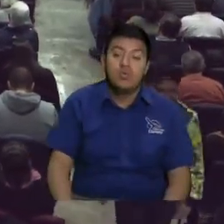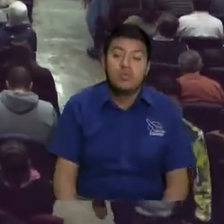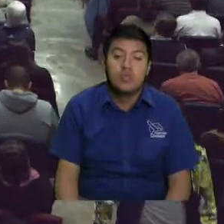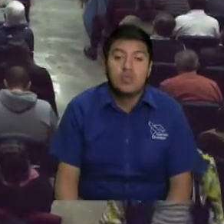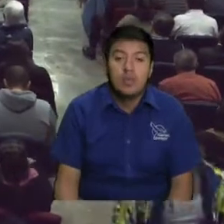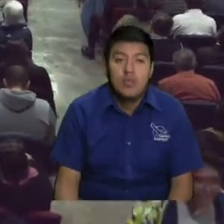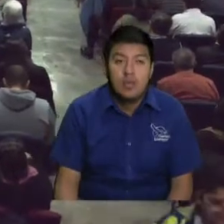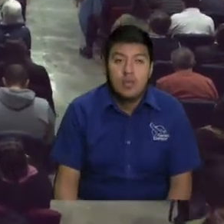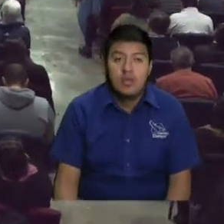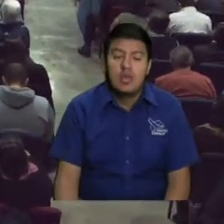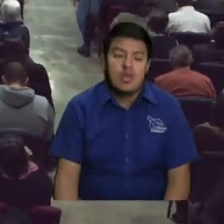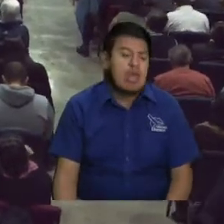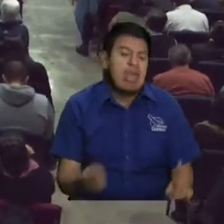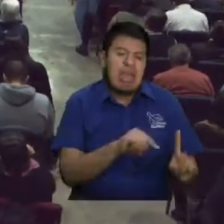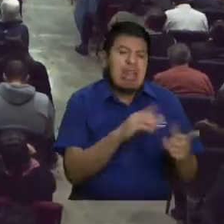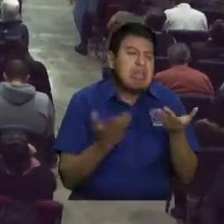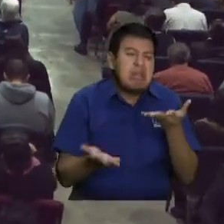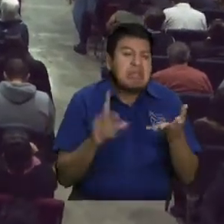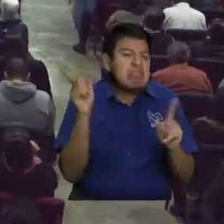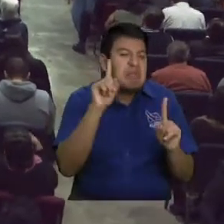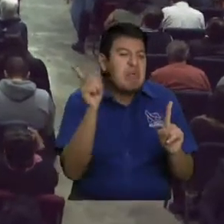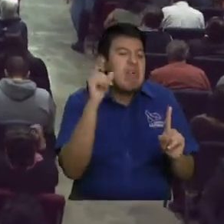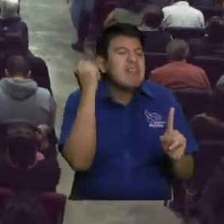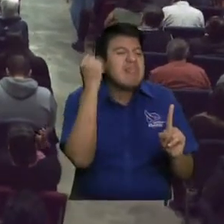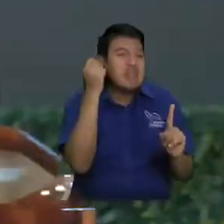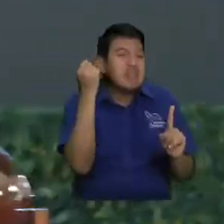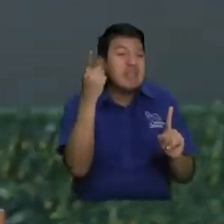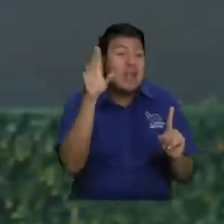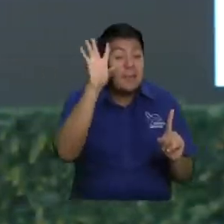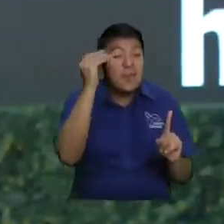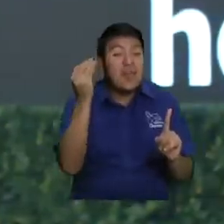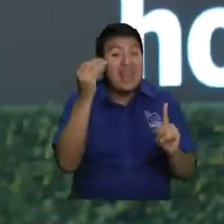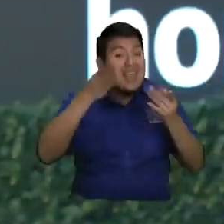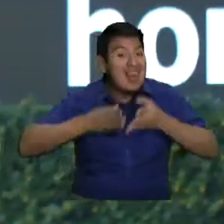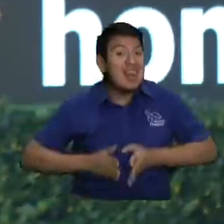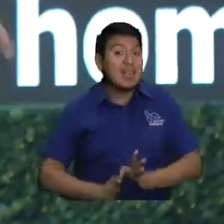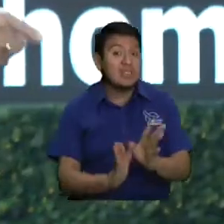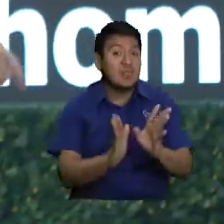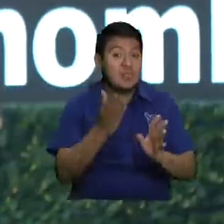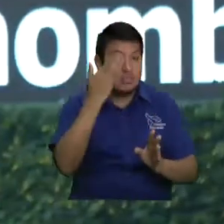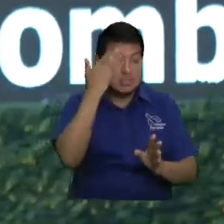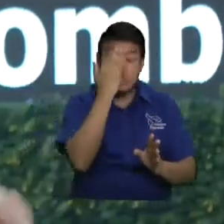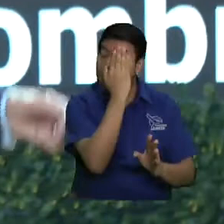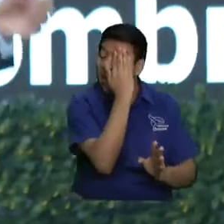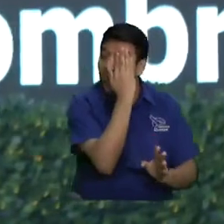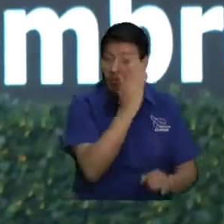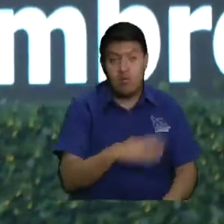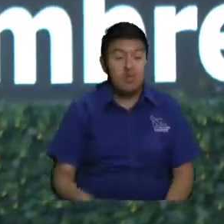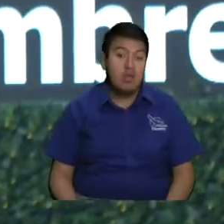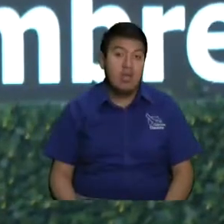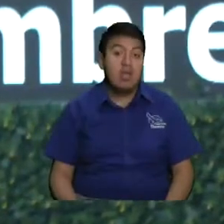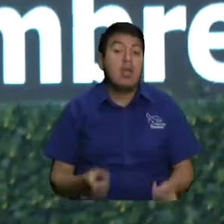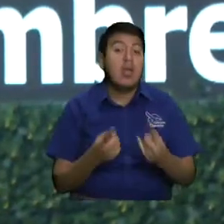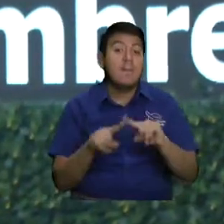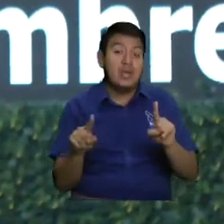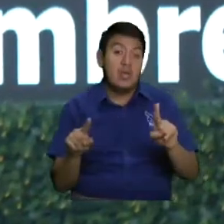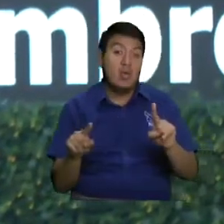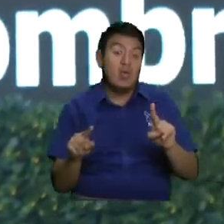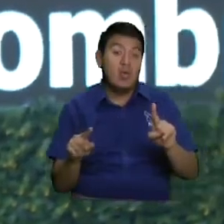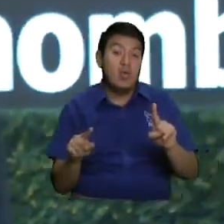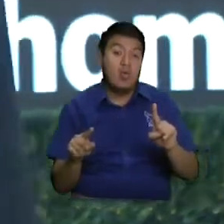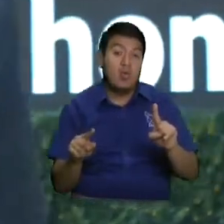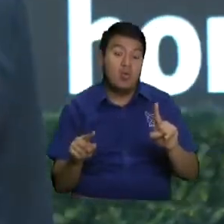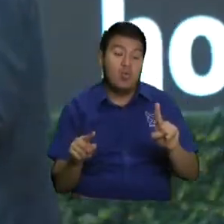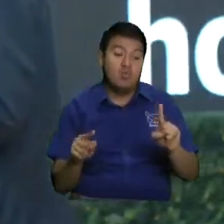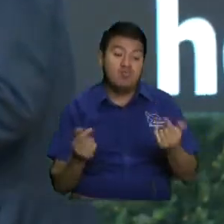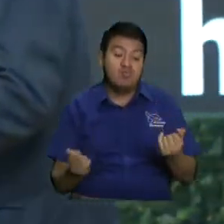le hubiera pedido autógrafo a la escritora de los renglones torcidos de Dios.